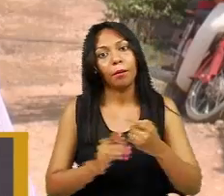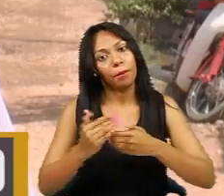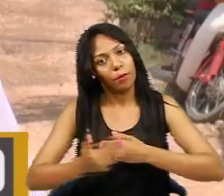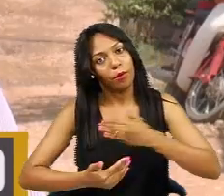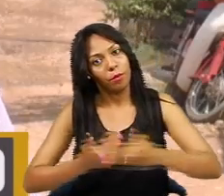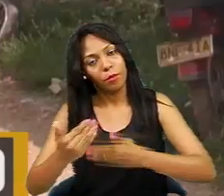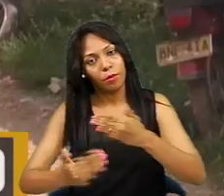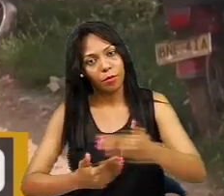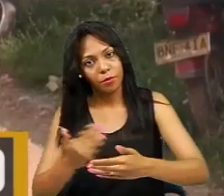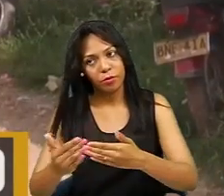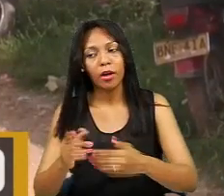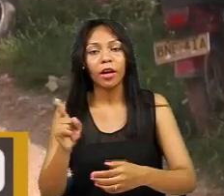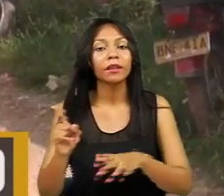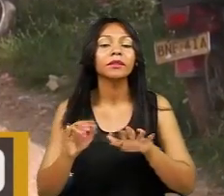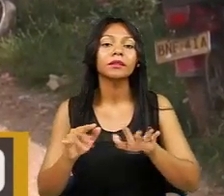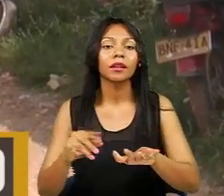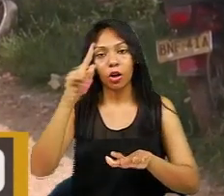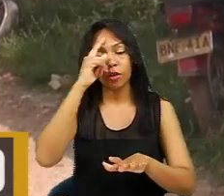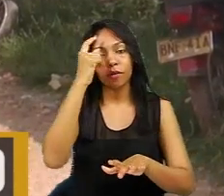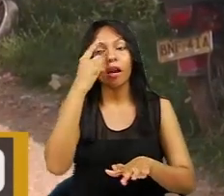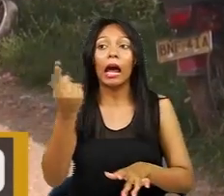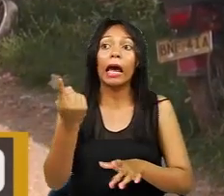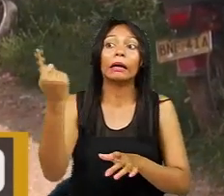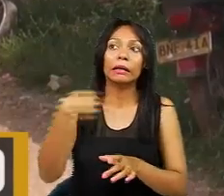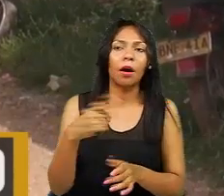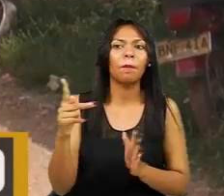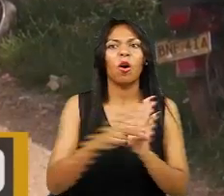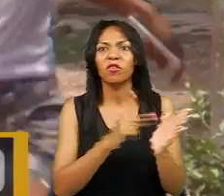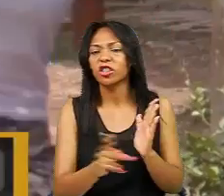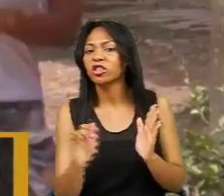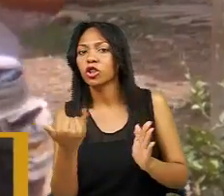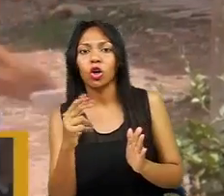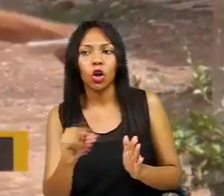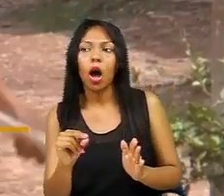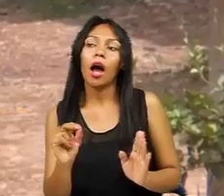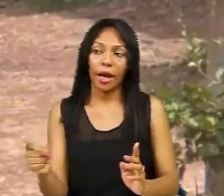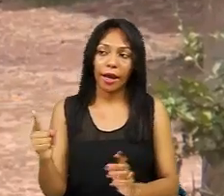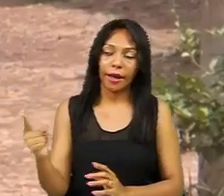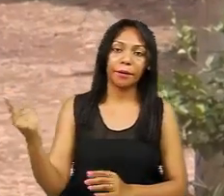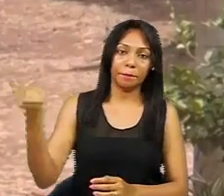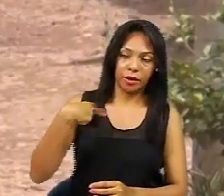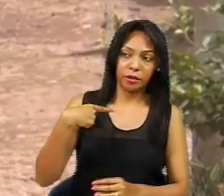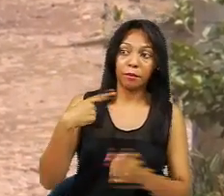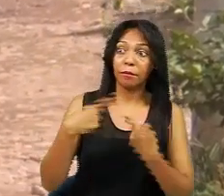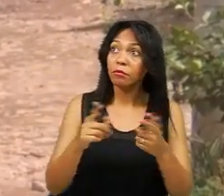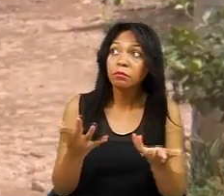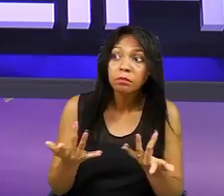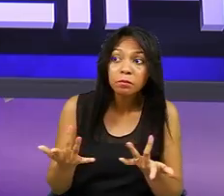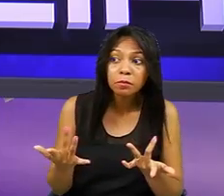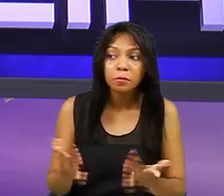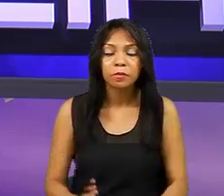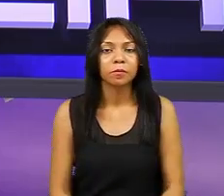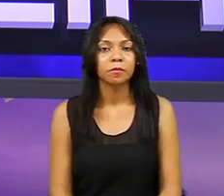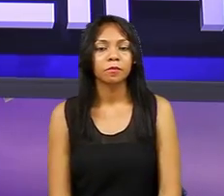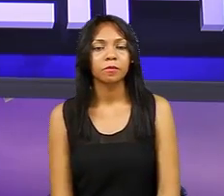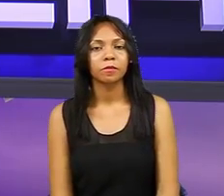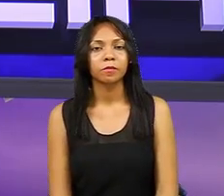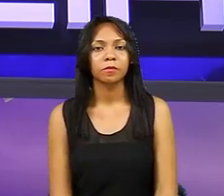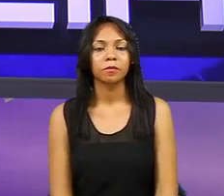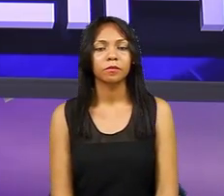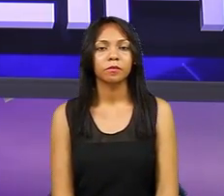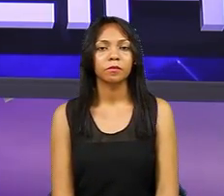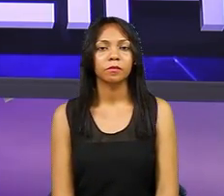la Secretaría de Gobierno. El gobierno ha dicho que en breve estas impugnaciones serán resueltas y luego se harán las elecciones a que haya lugar. Dirigentes